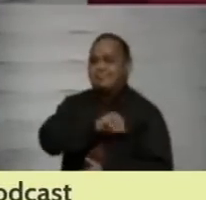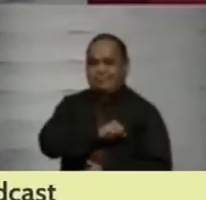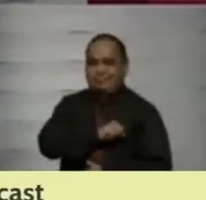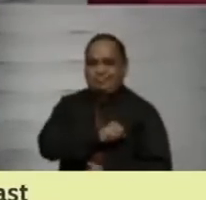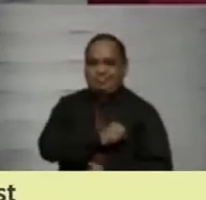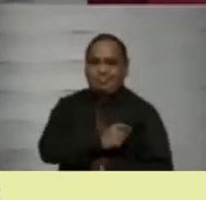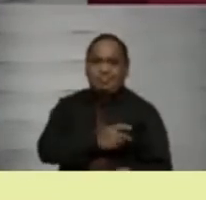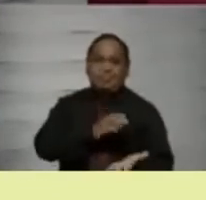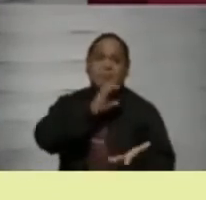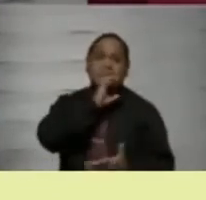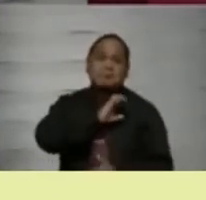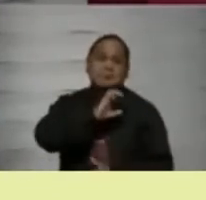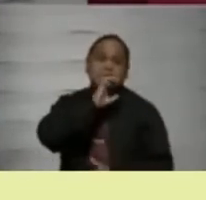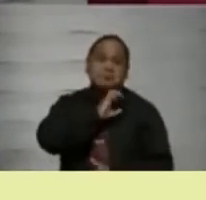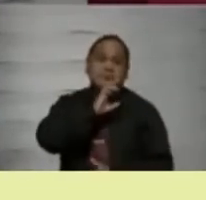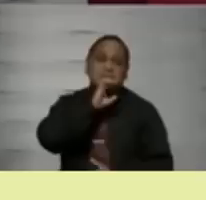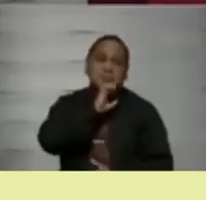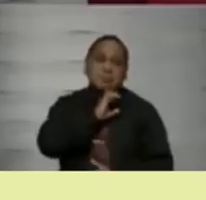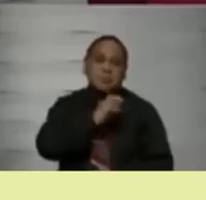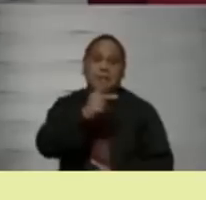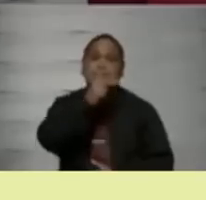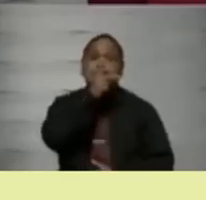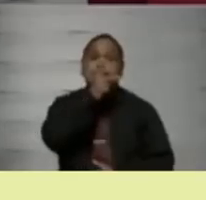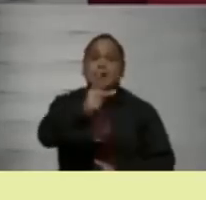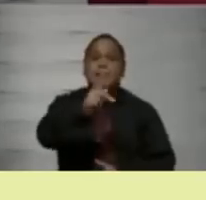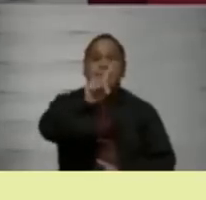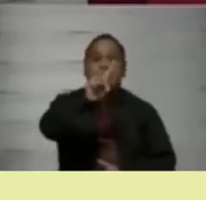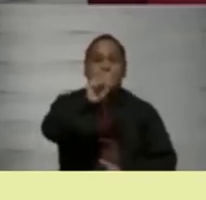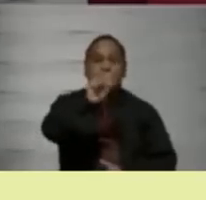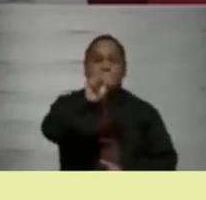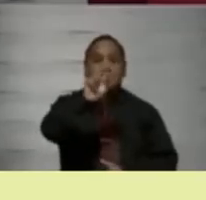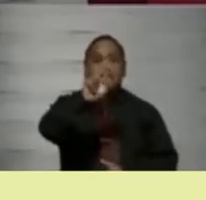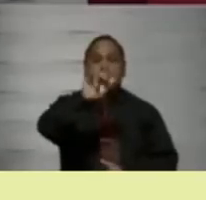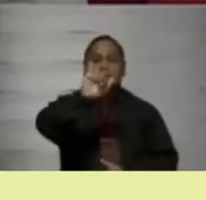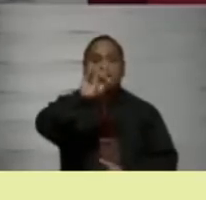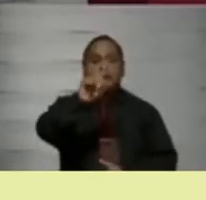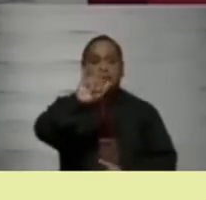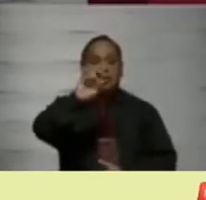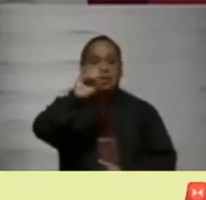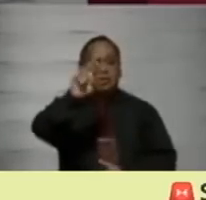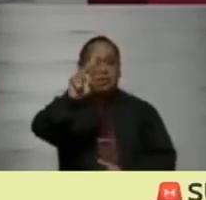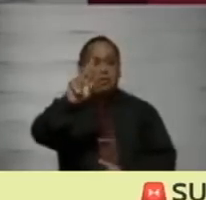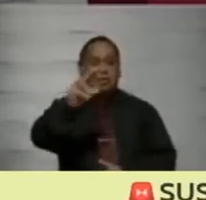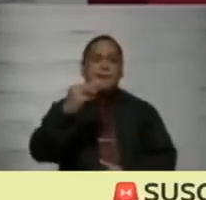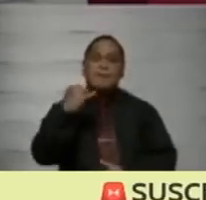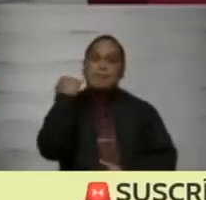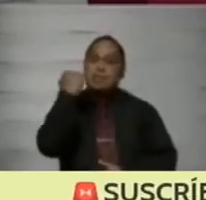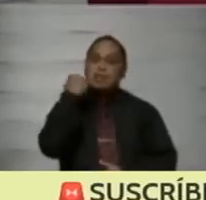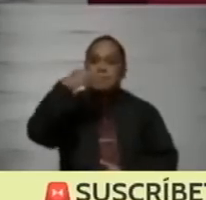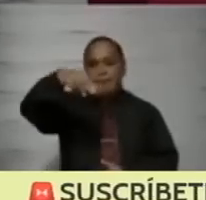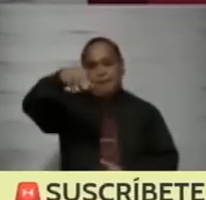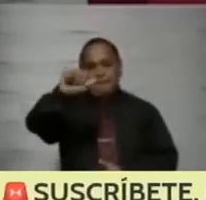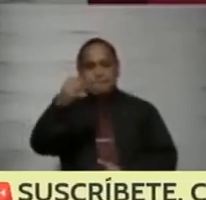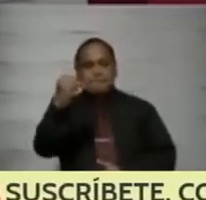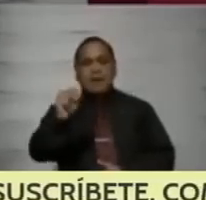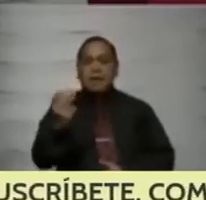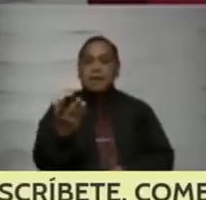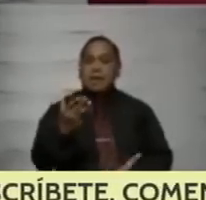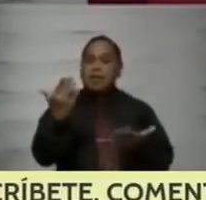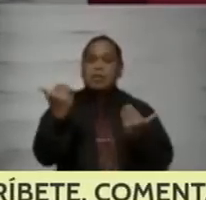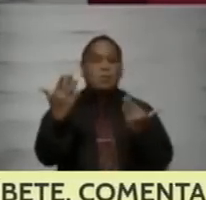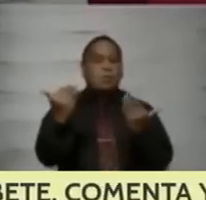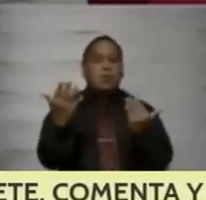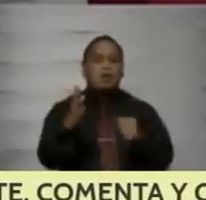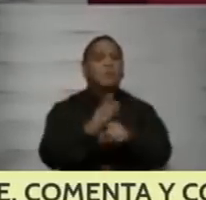curioso, la palabra traición y traidor no existe en maya, ¿no? Yo creo porque no